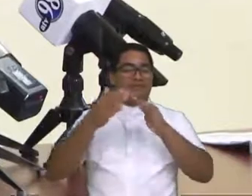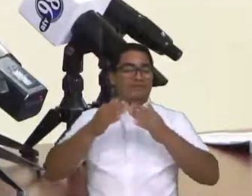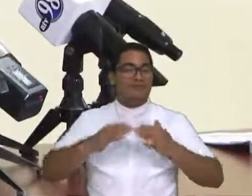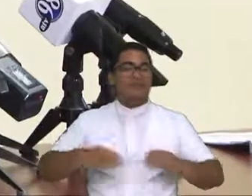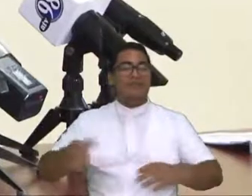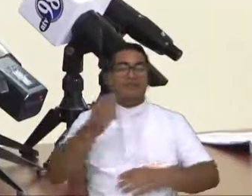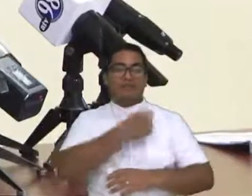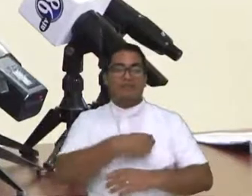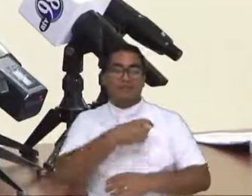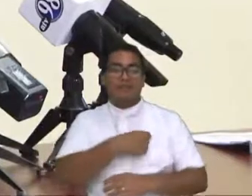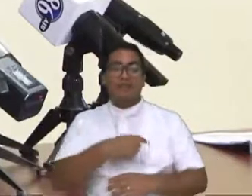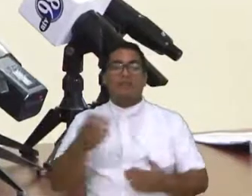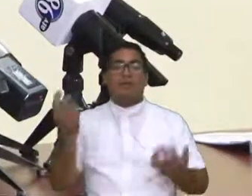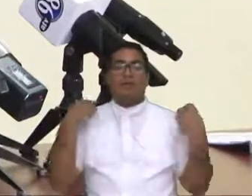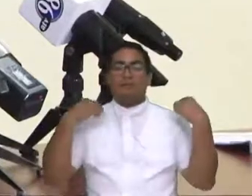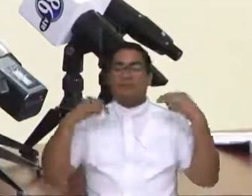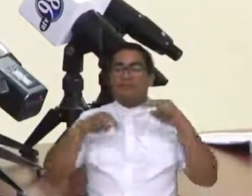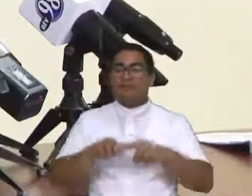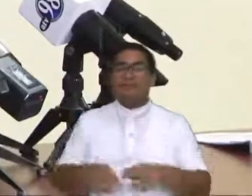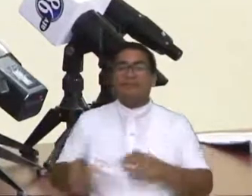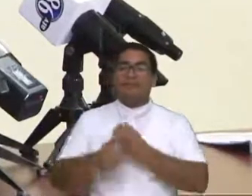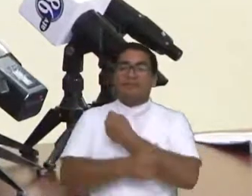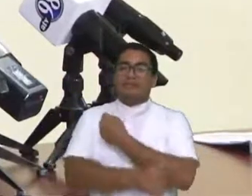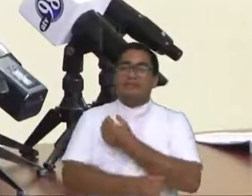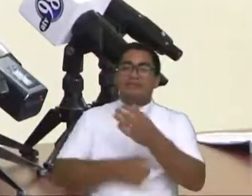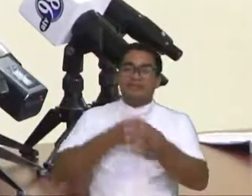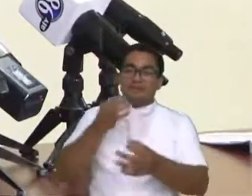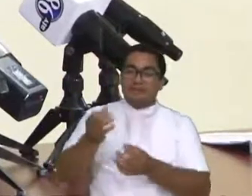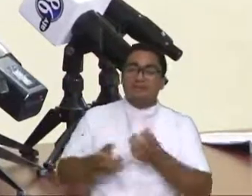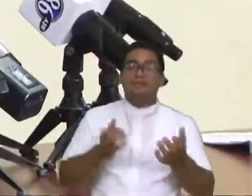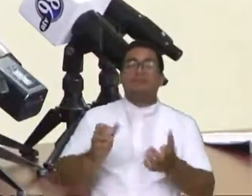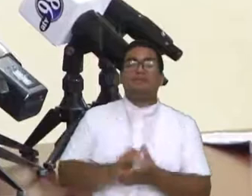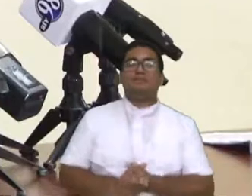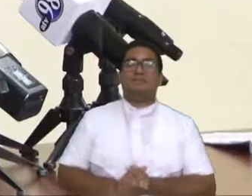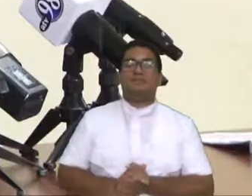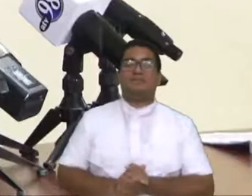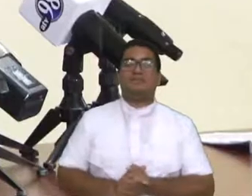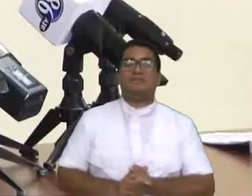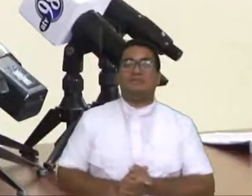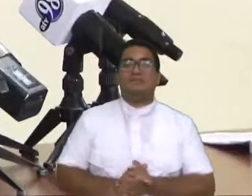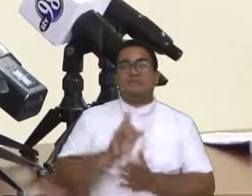educativa, profesores y estudiantes. En